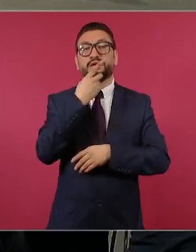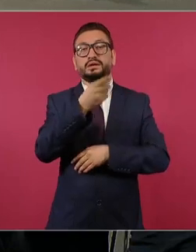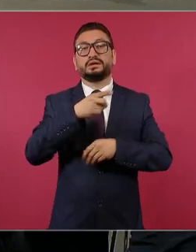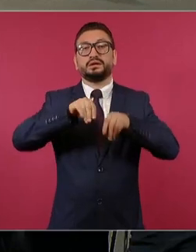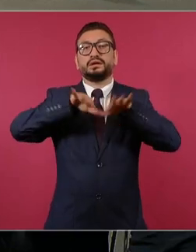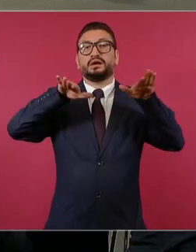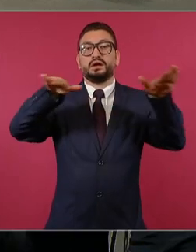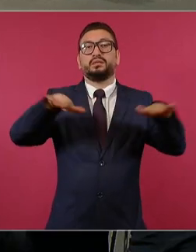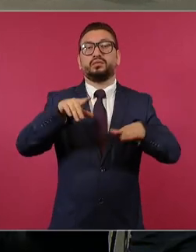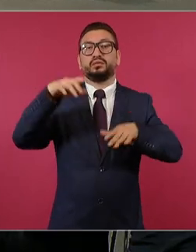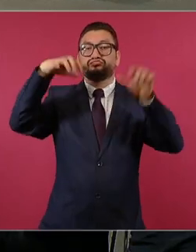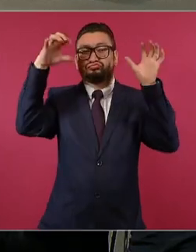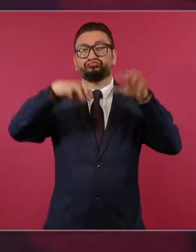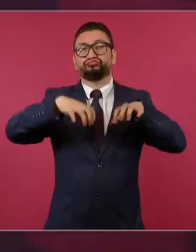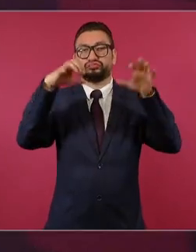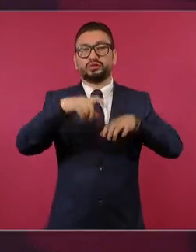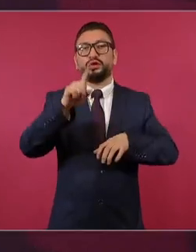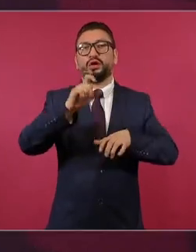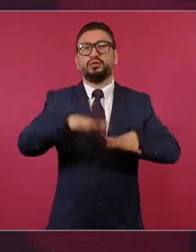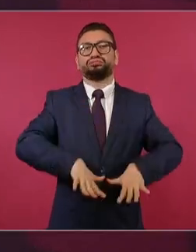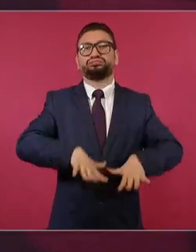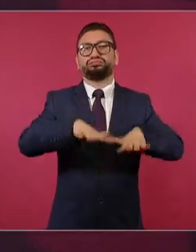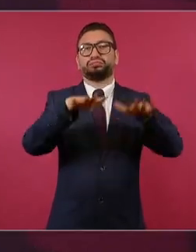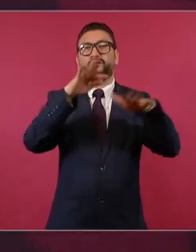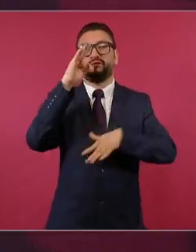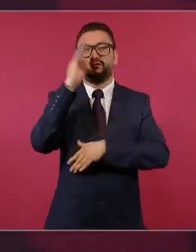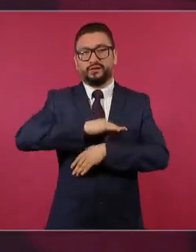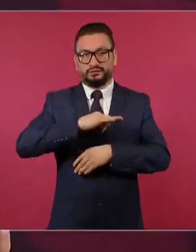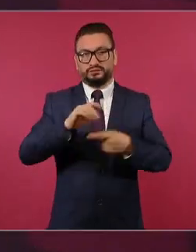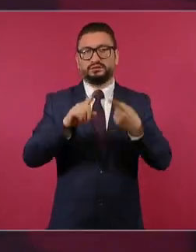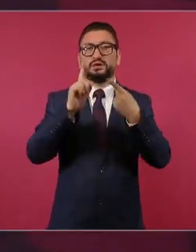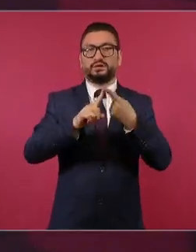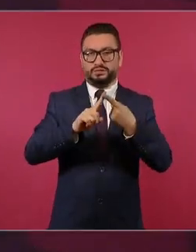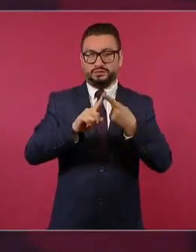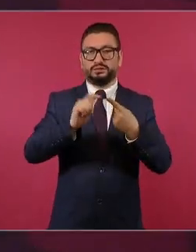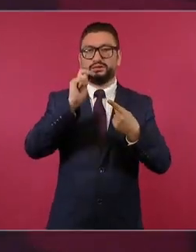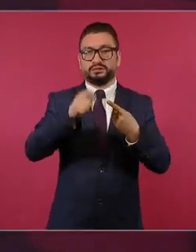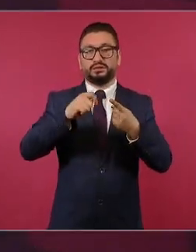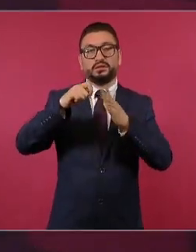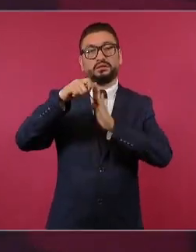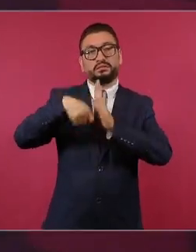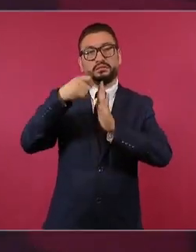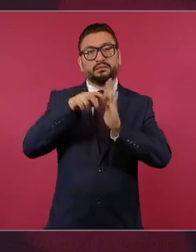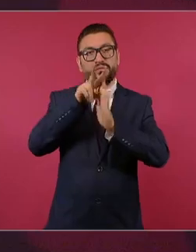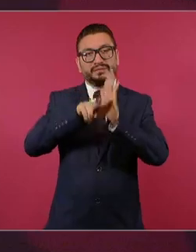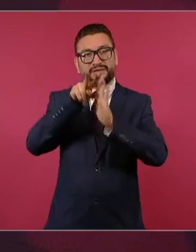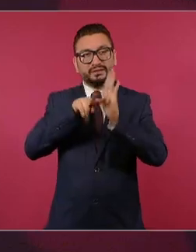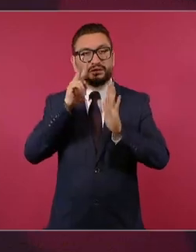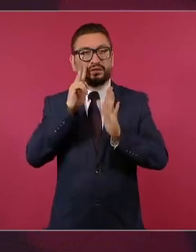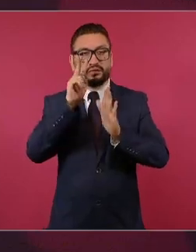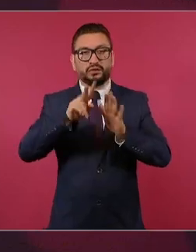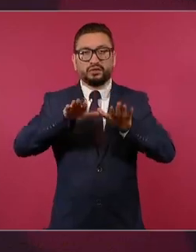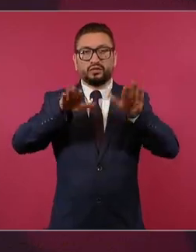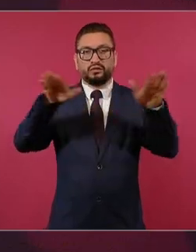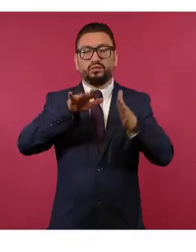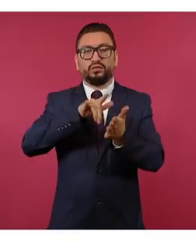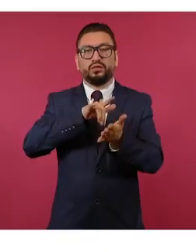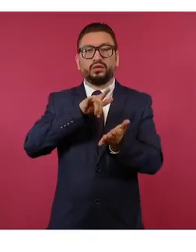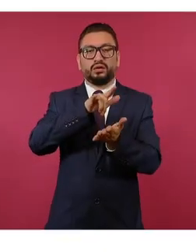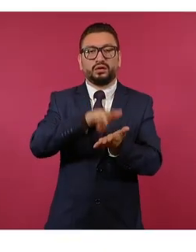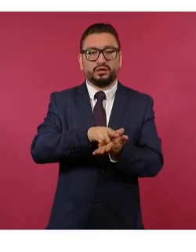por las lluvias en el AIFA. La primera fue un video en el que se observa la pista de un aeropuerto